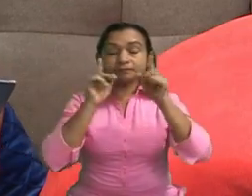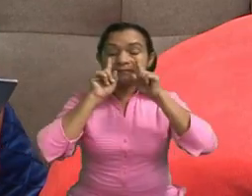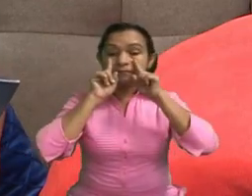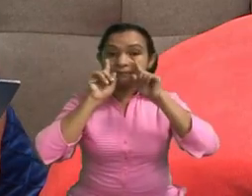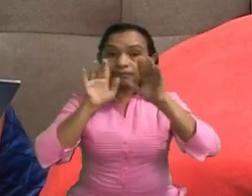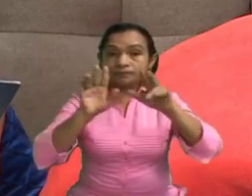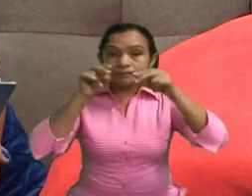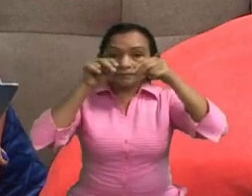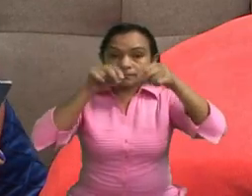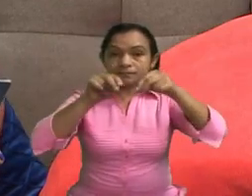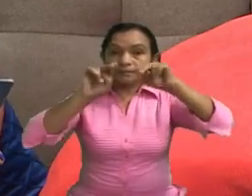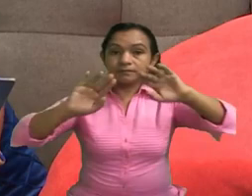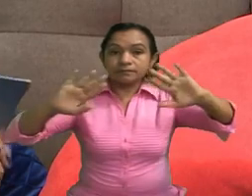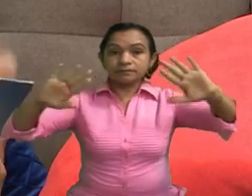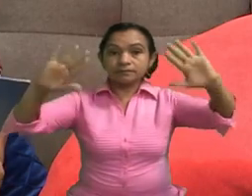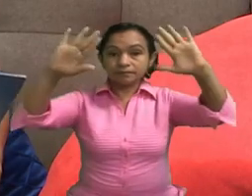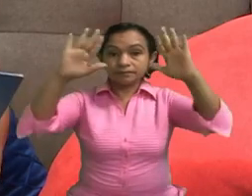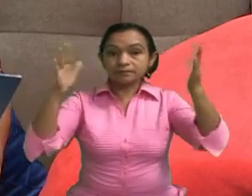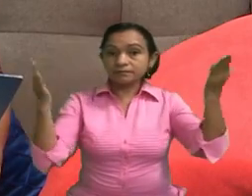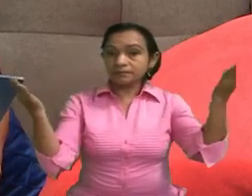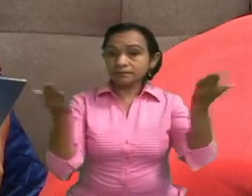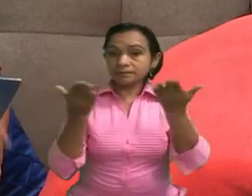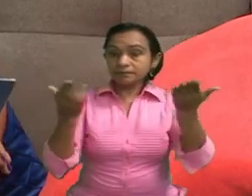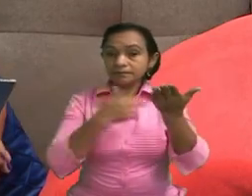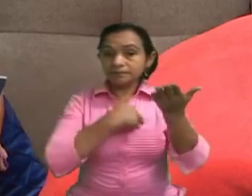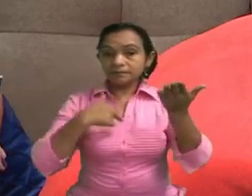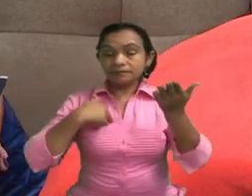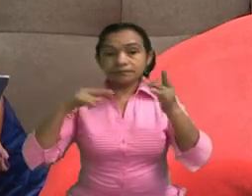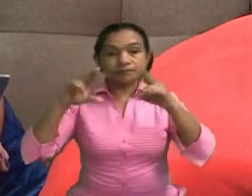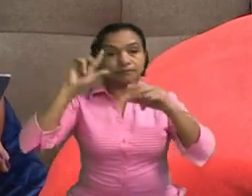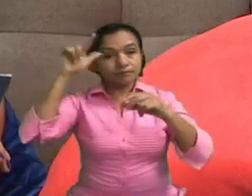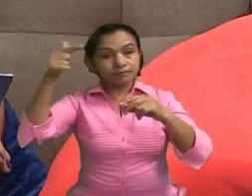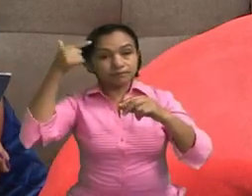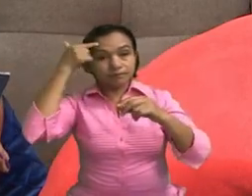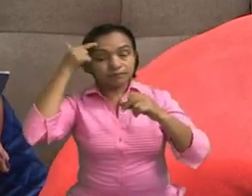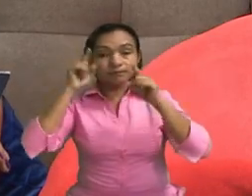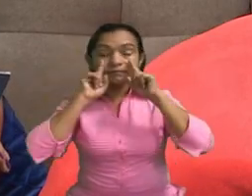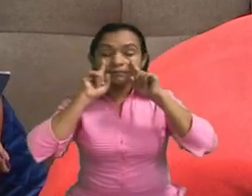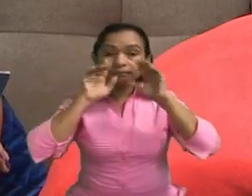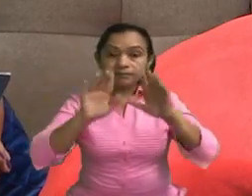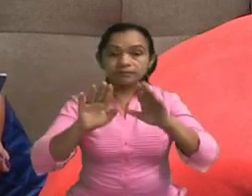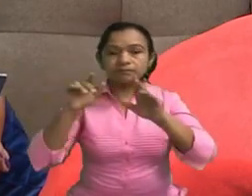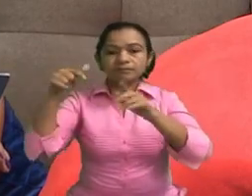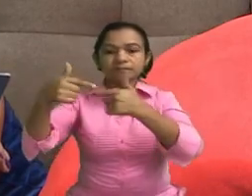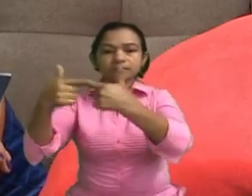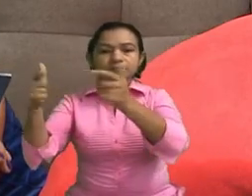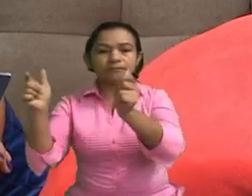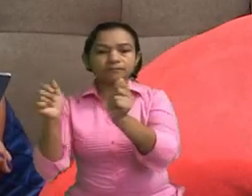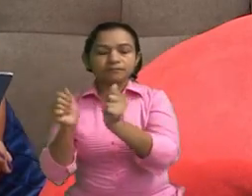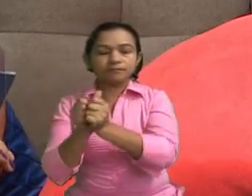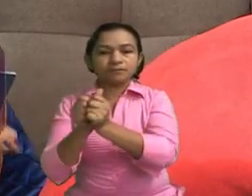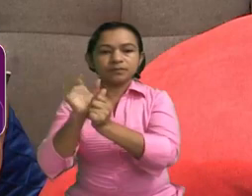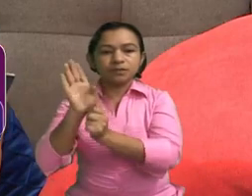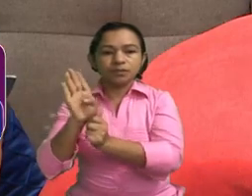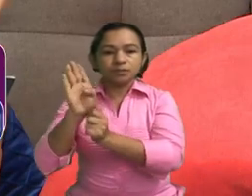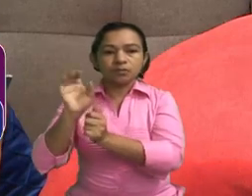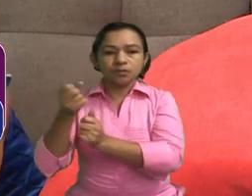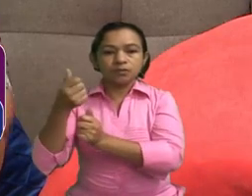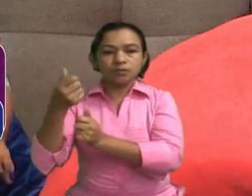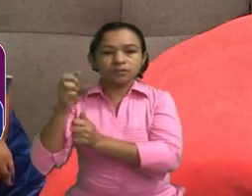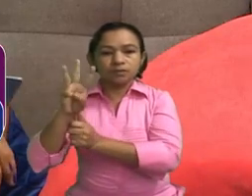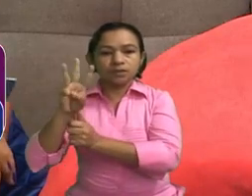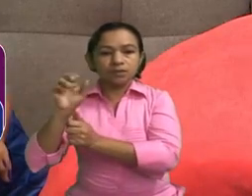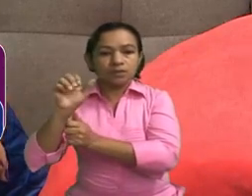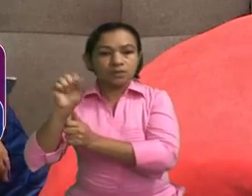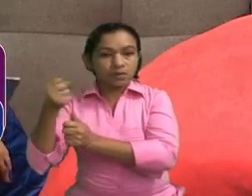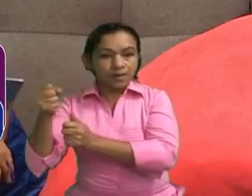y en particular las acciones a favor de la conservación de la Reserva Natural de Bosaguas. Y por eso hemos